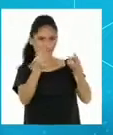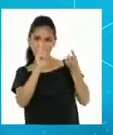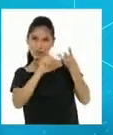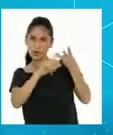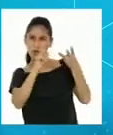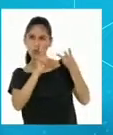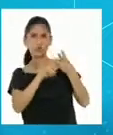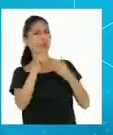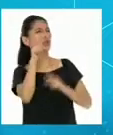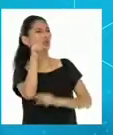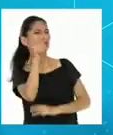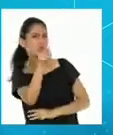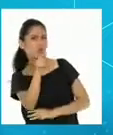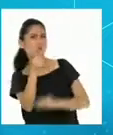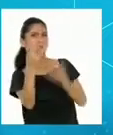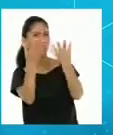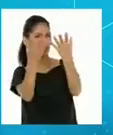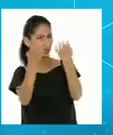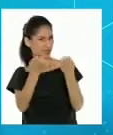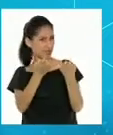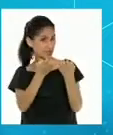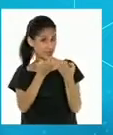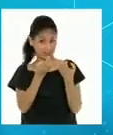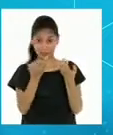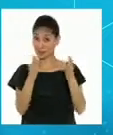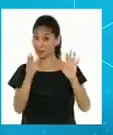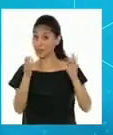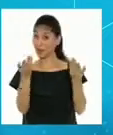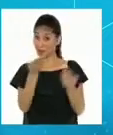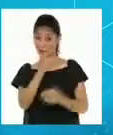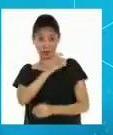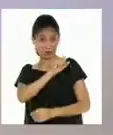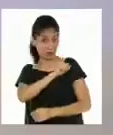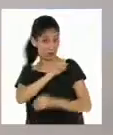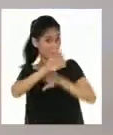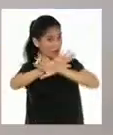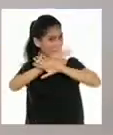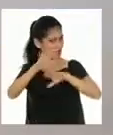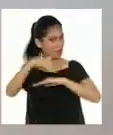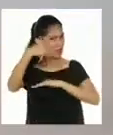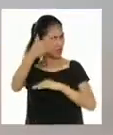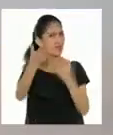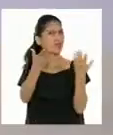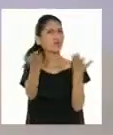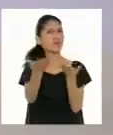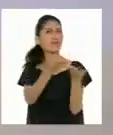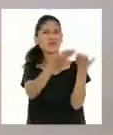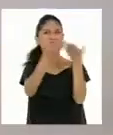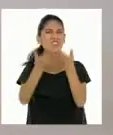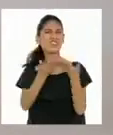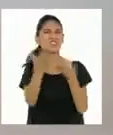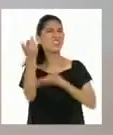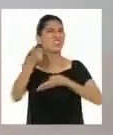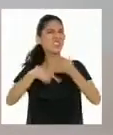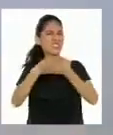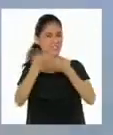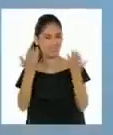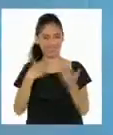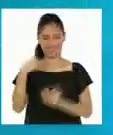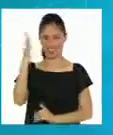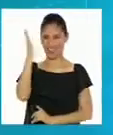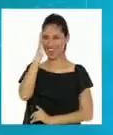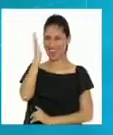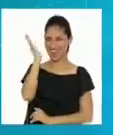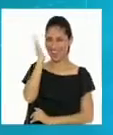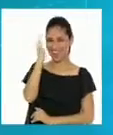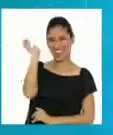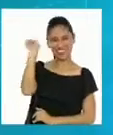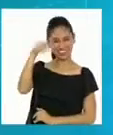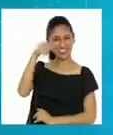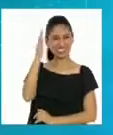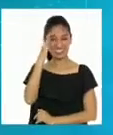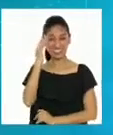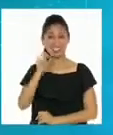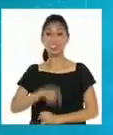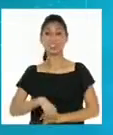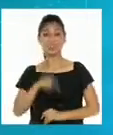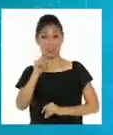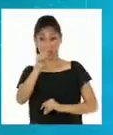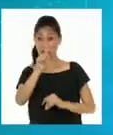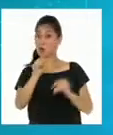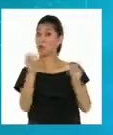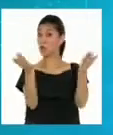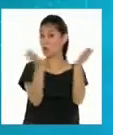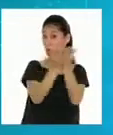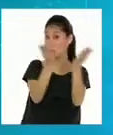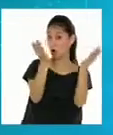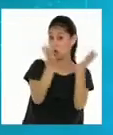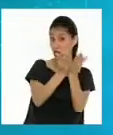o quisieras seguir al terminar tu secundaria. ¡Yo sé! La cantidad de libros que tiene una